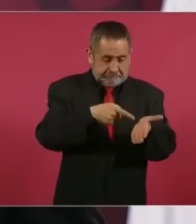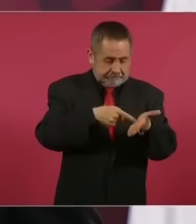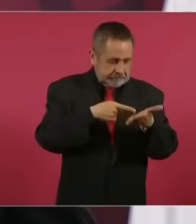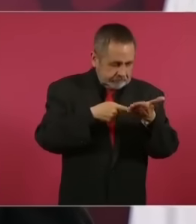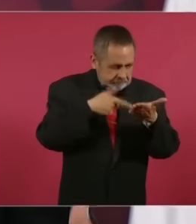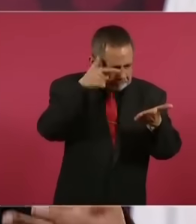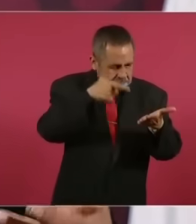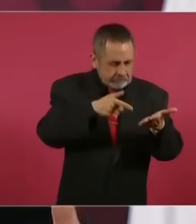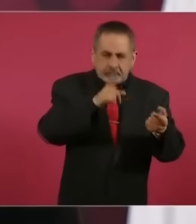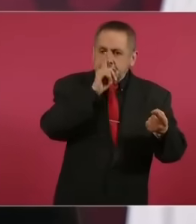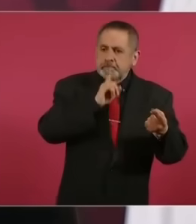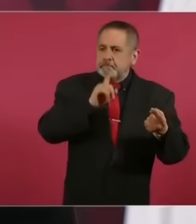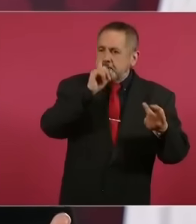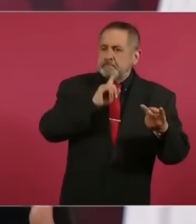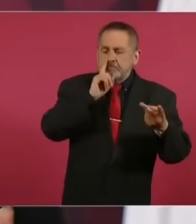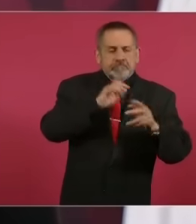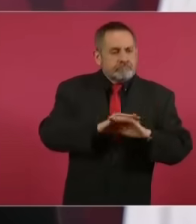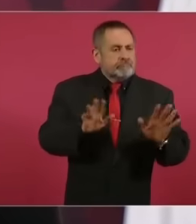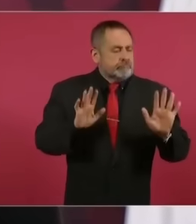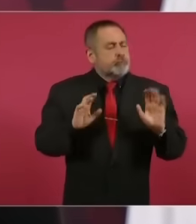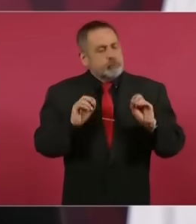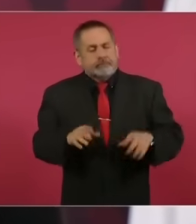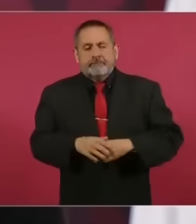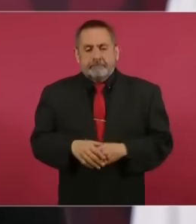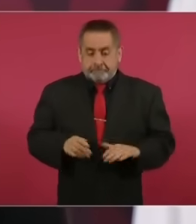Pero se aplica la sentencia